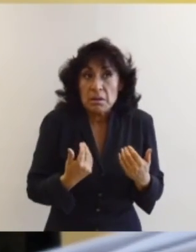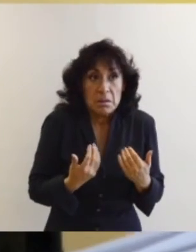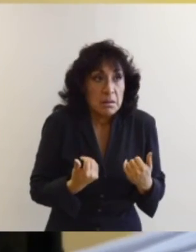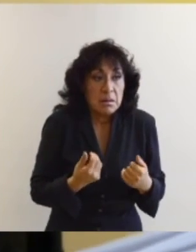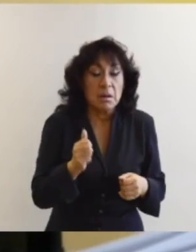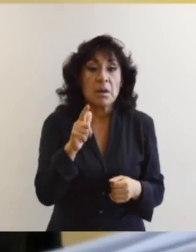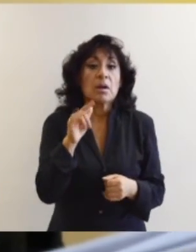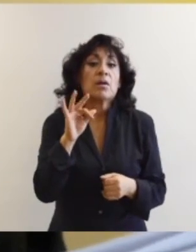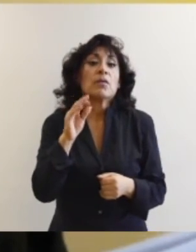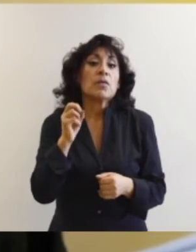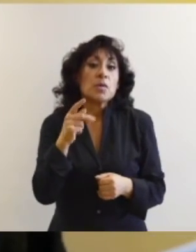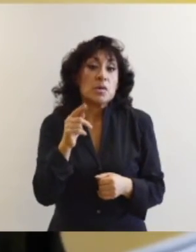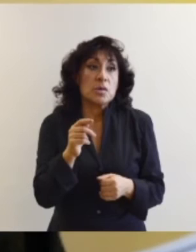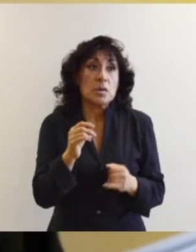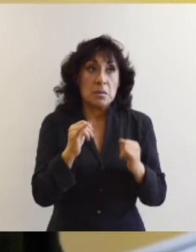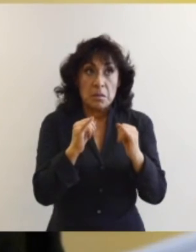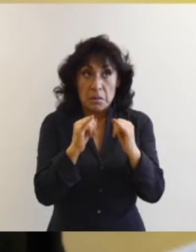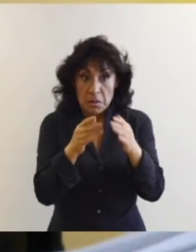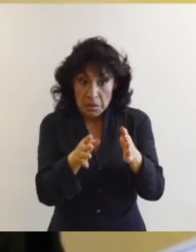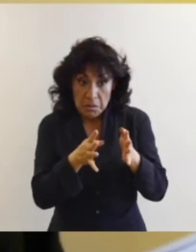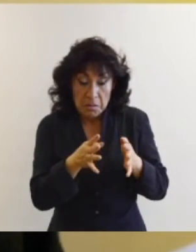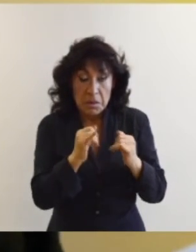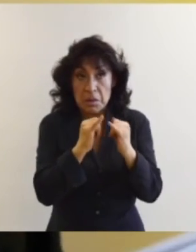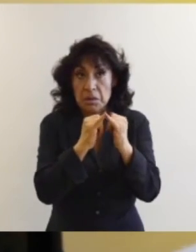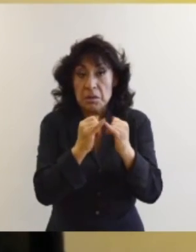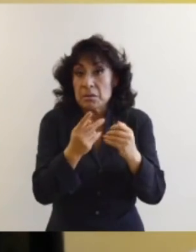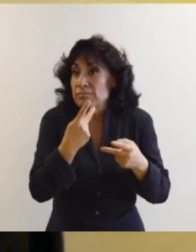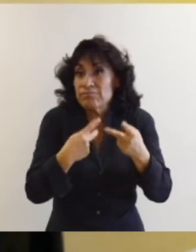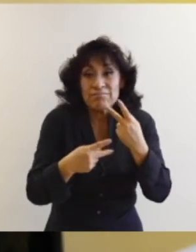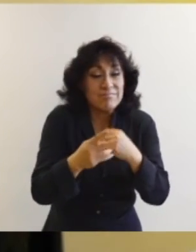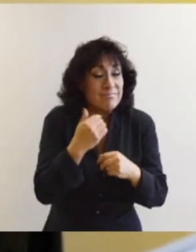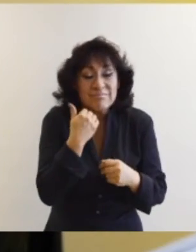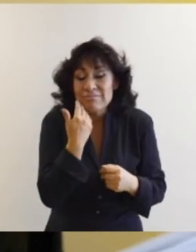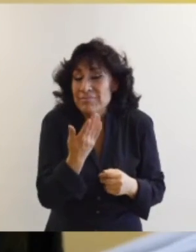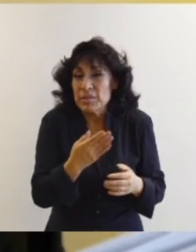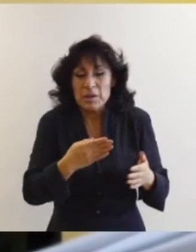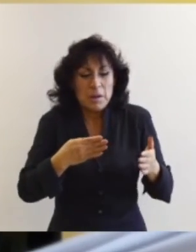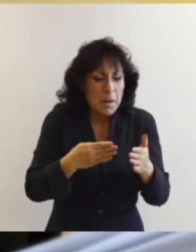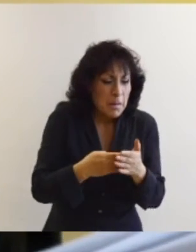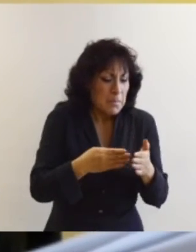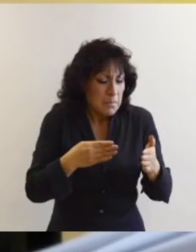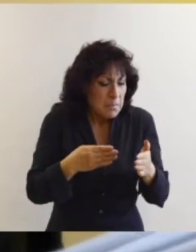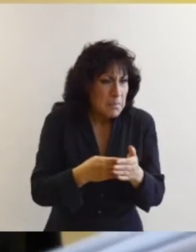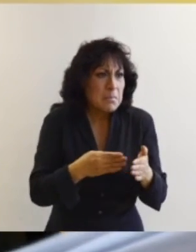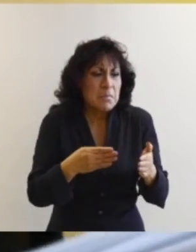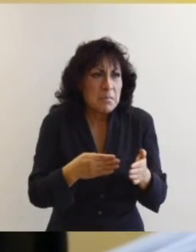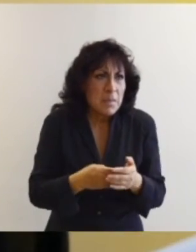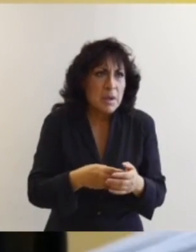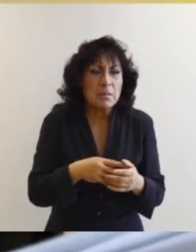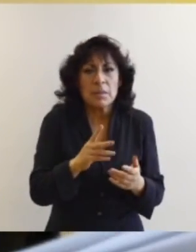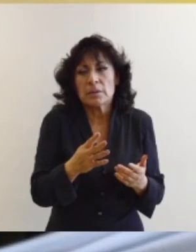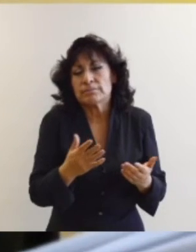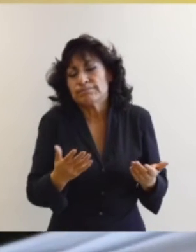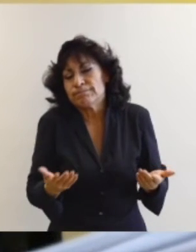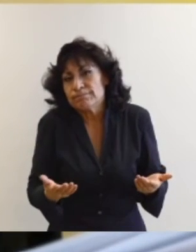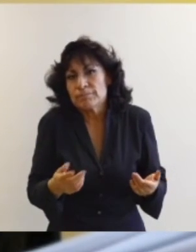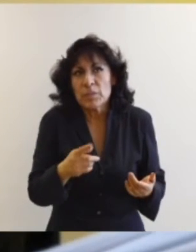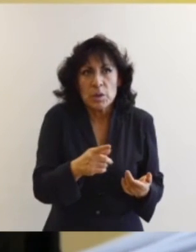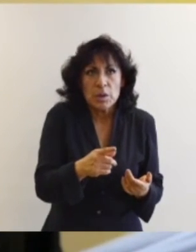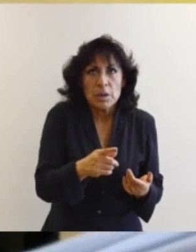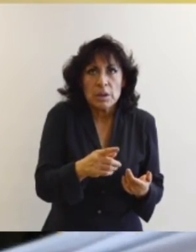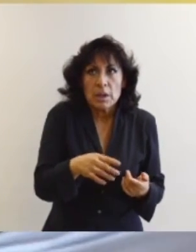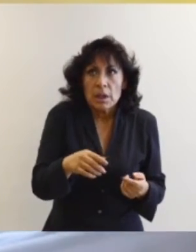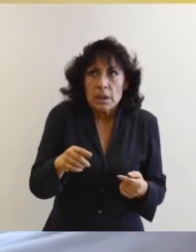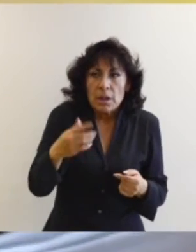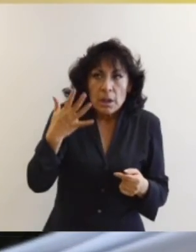la del instituto. Me ha puesto toda clase de obstáculos, pero sabe... Pero no querrá usted que yo le